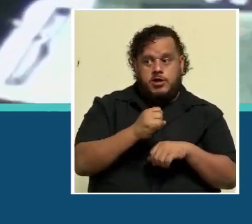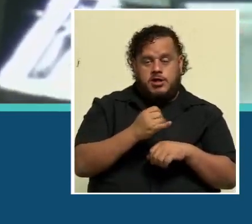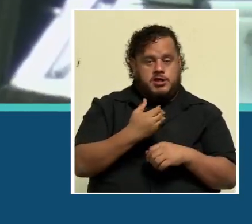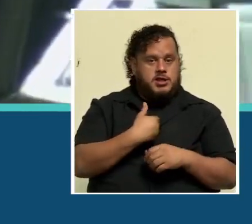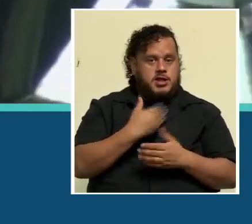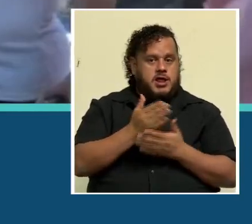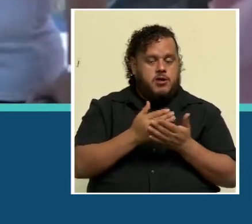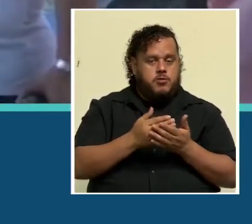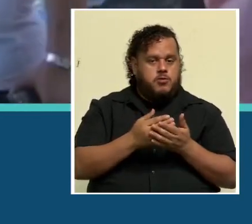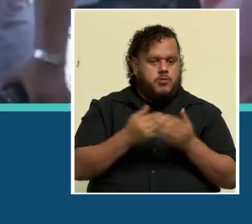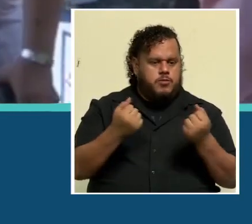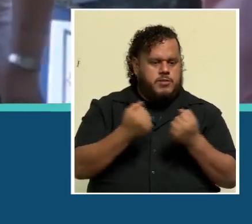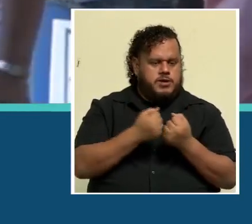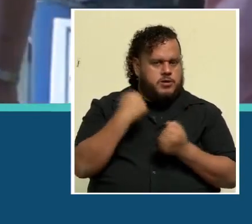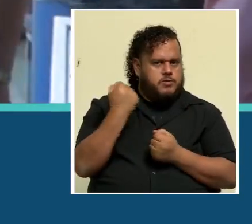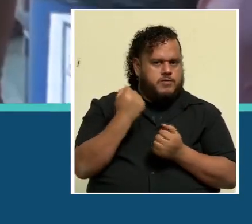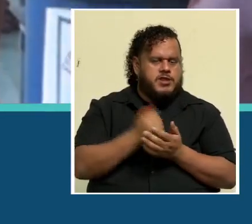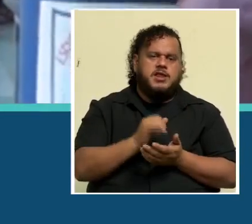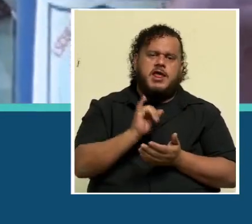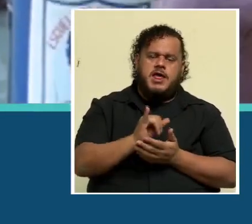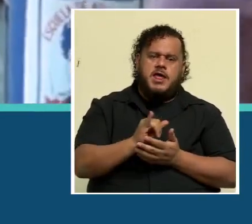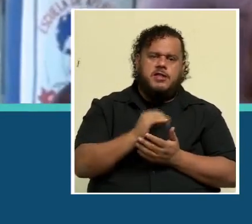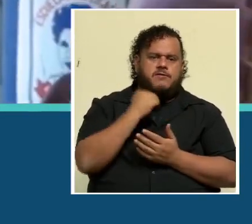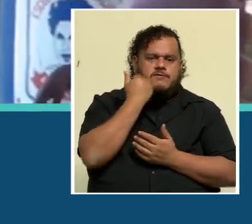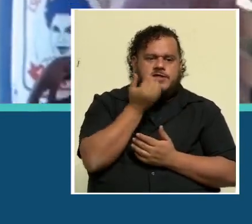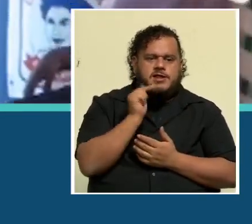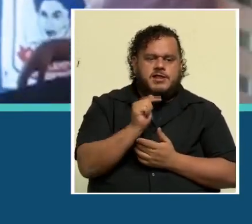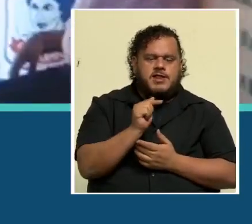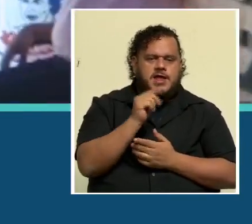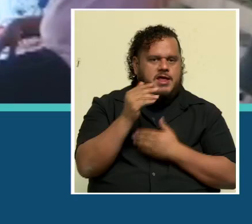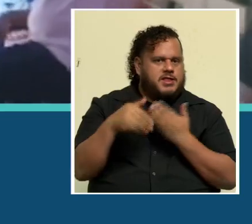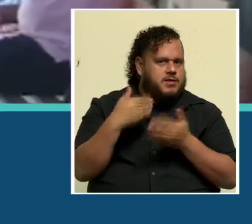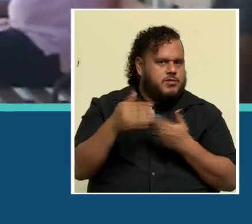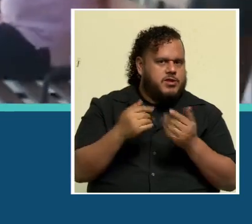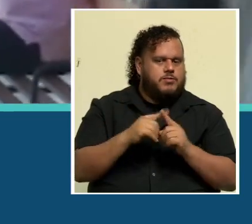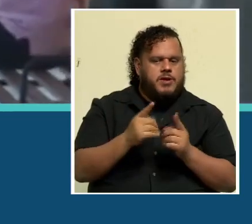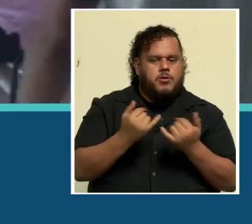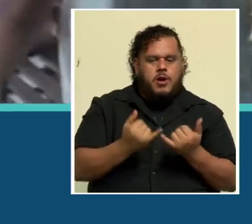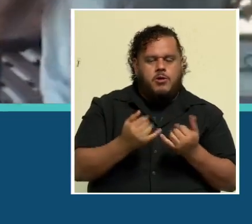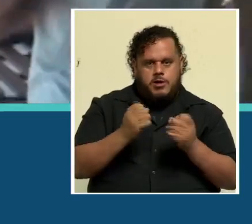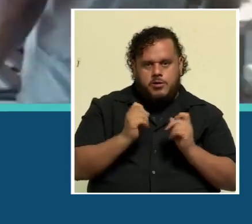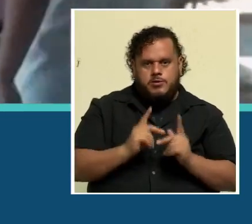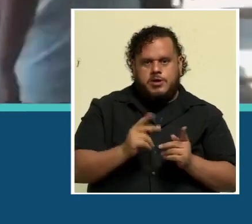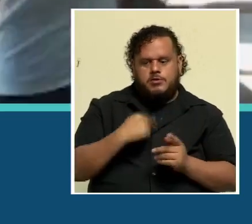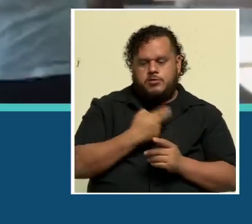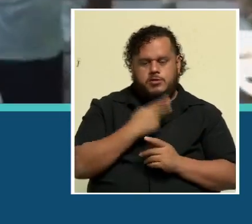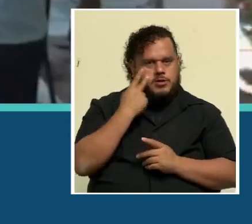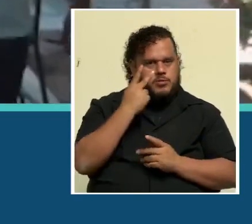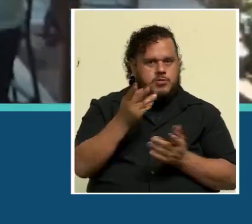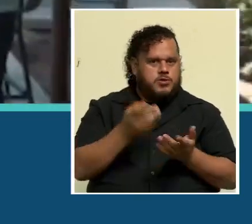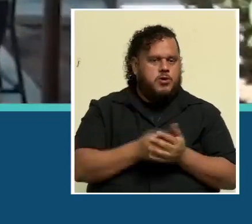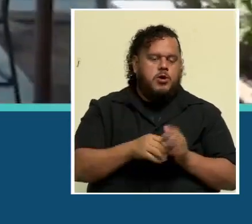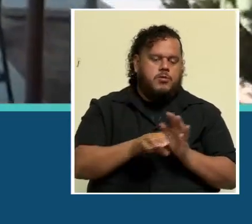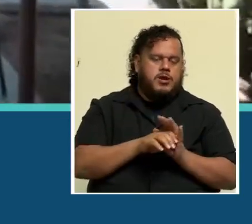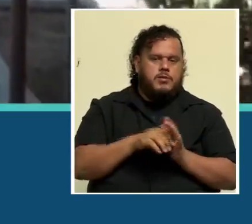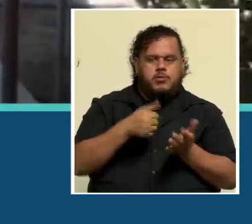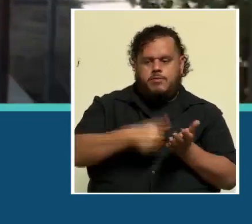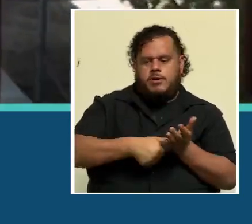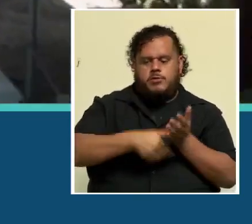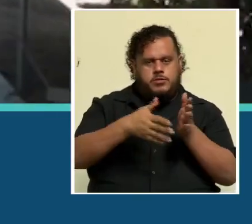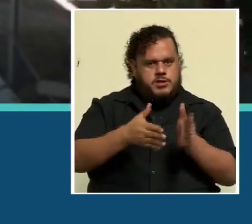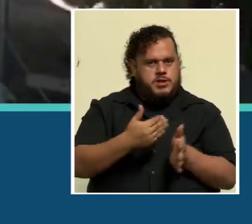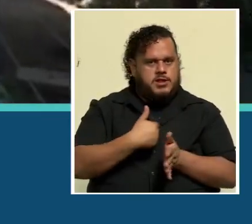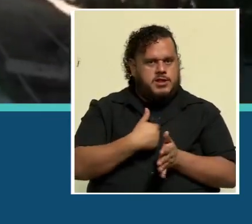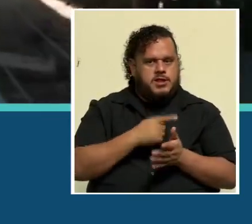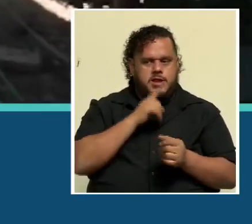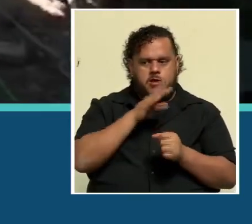fuertes, eso facilita ese proceso. Pero en esta oportunidad estamos viendo que, por ejemplo, para un votante que